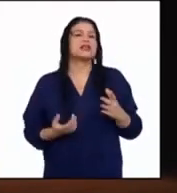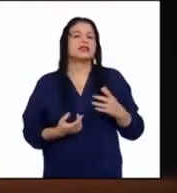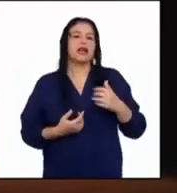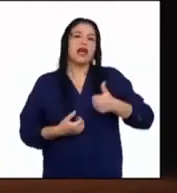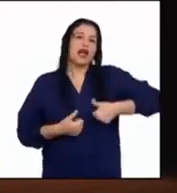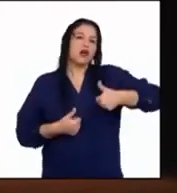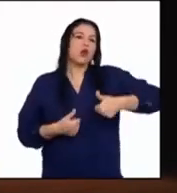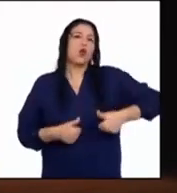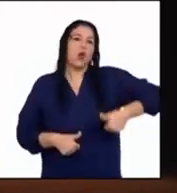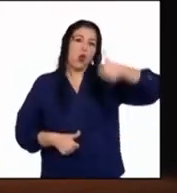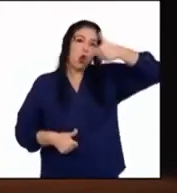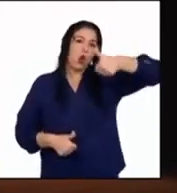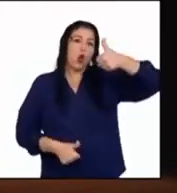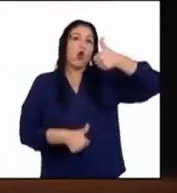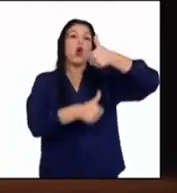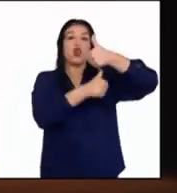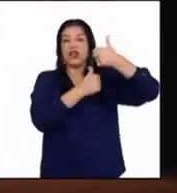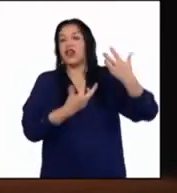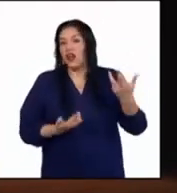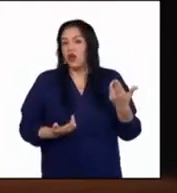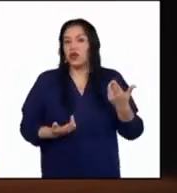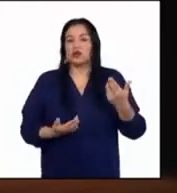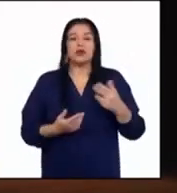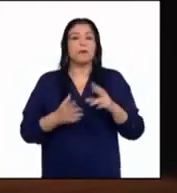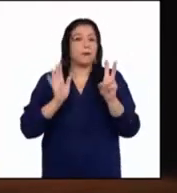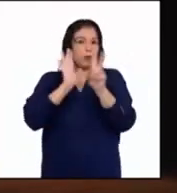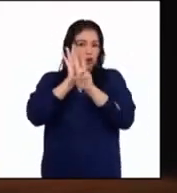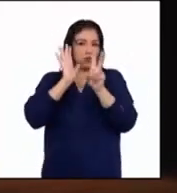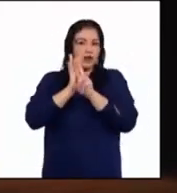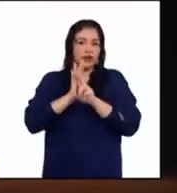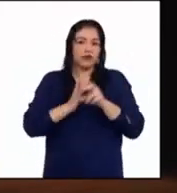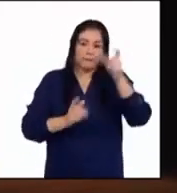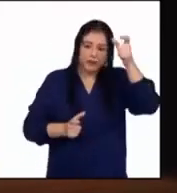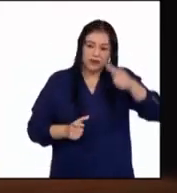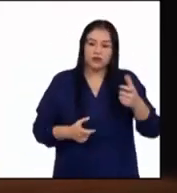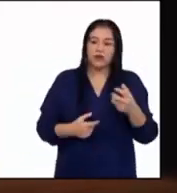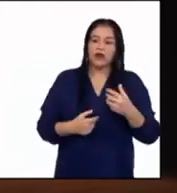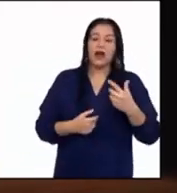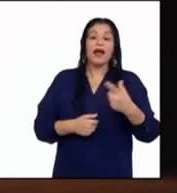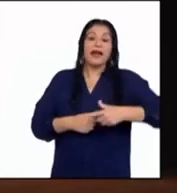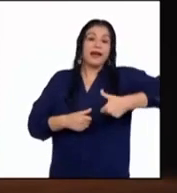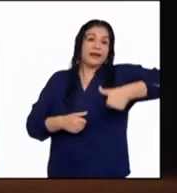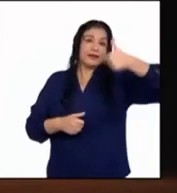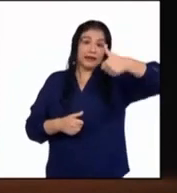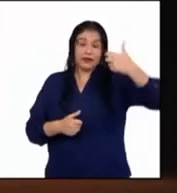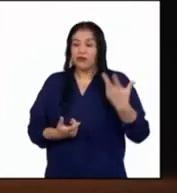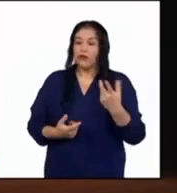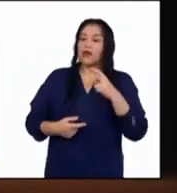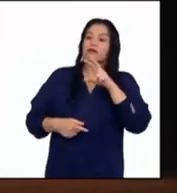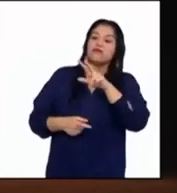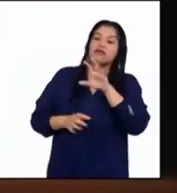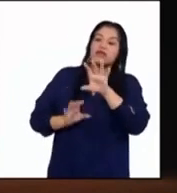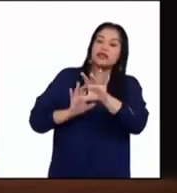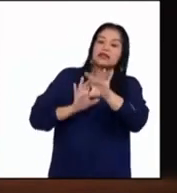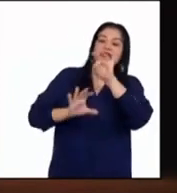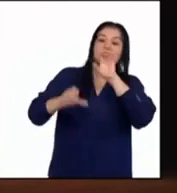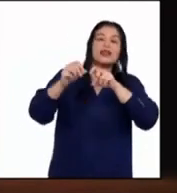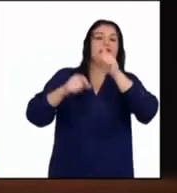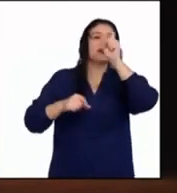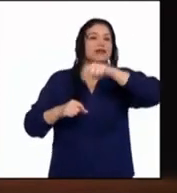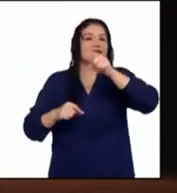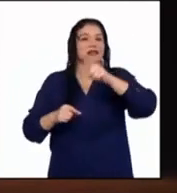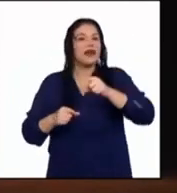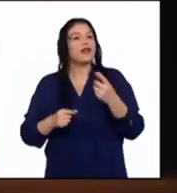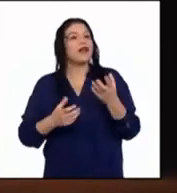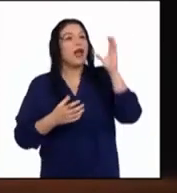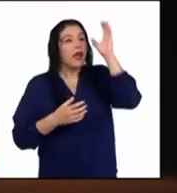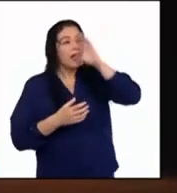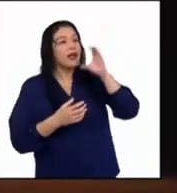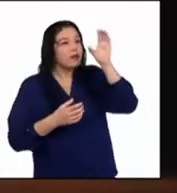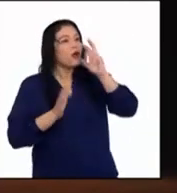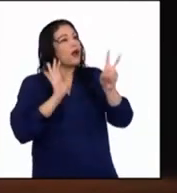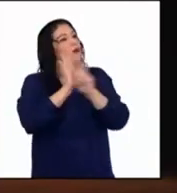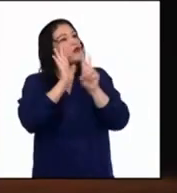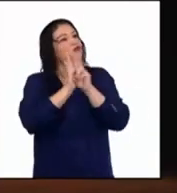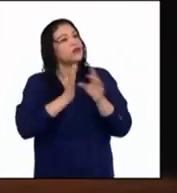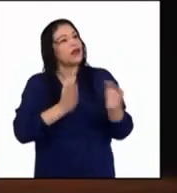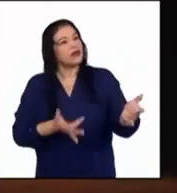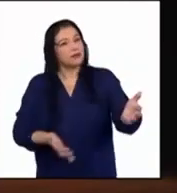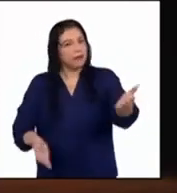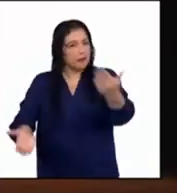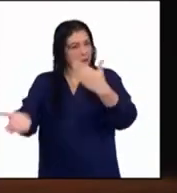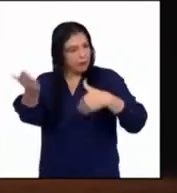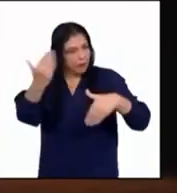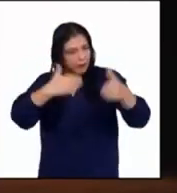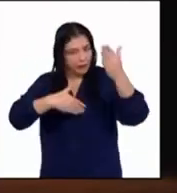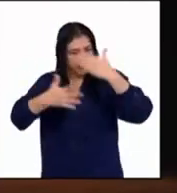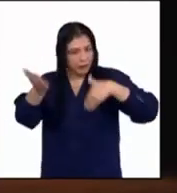llama coordinador de voluntarios. Y esta persona identifica necesidades que tiene un programa social y recluta voluntarios en base a estas necesidades.